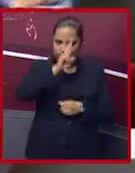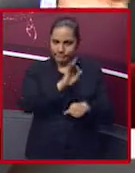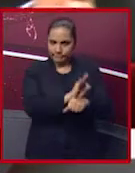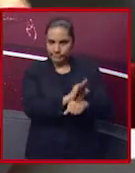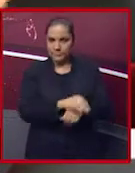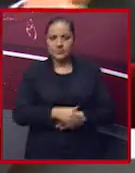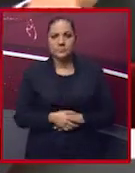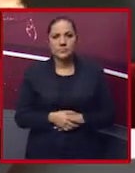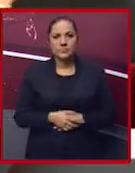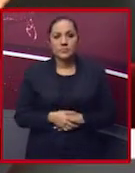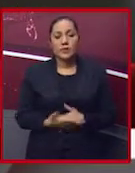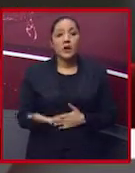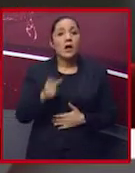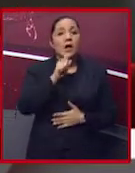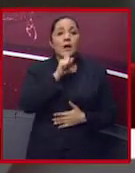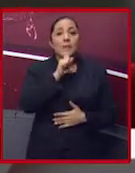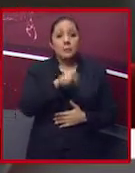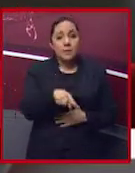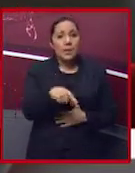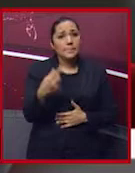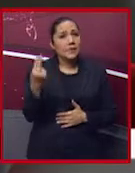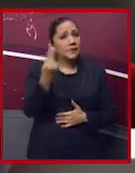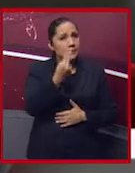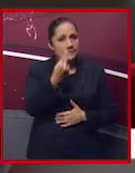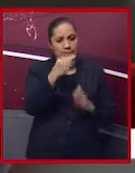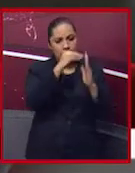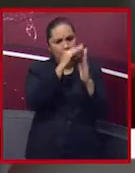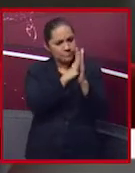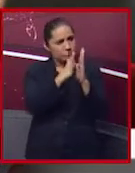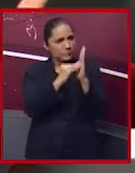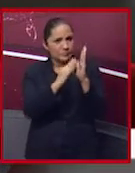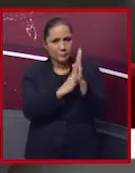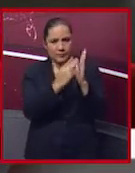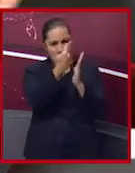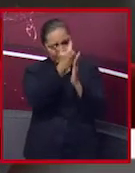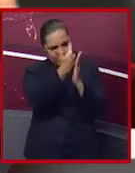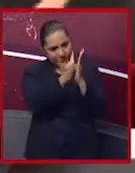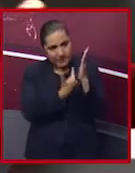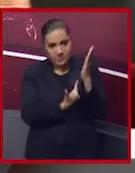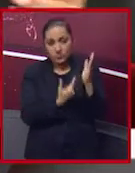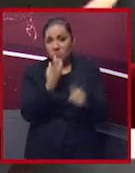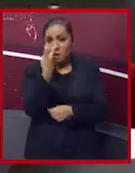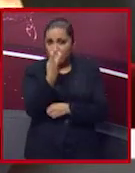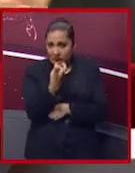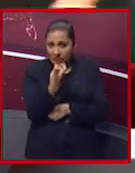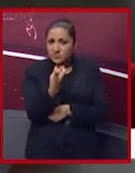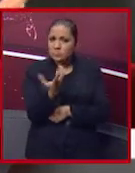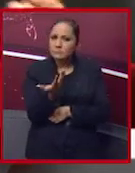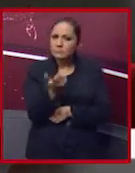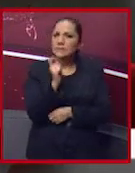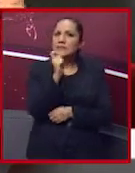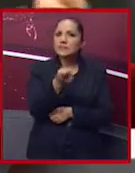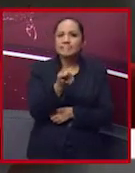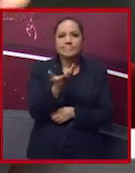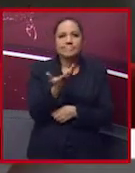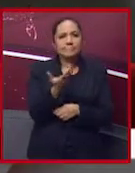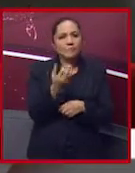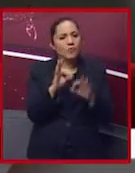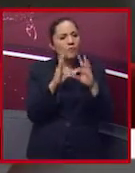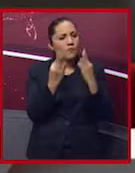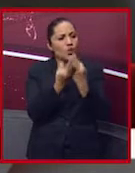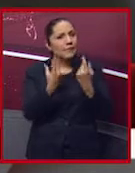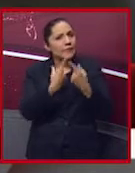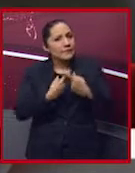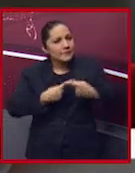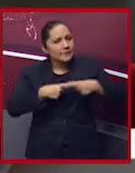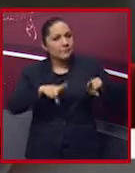Y también estuviera el registro, es una forma diferente de lo que están recibiendo en términos de educación y